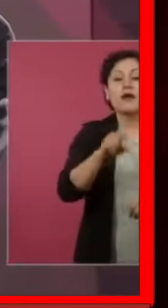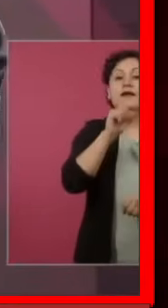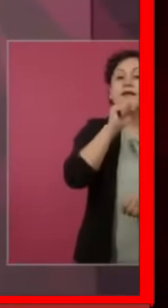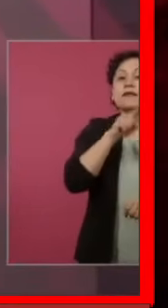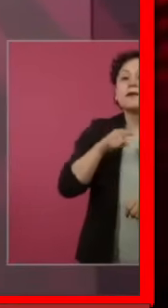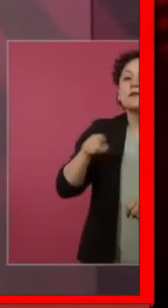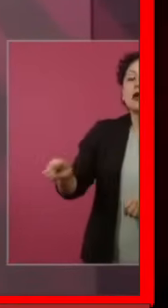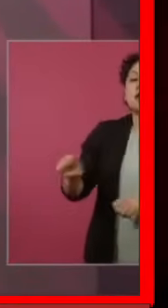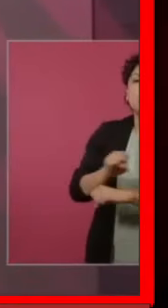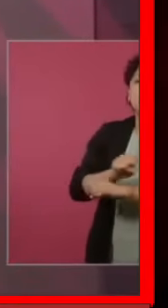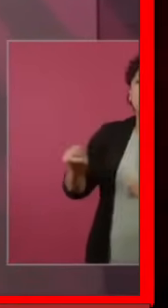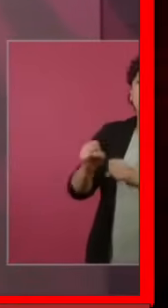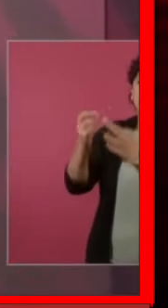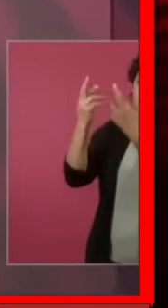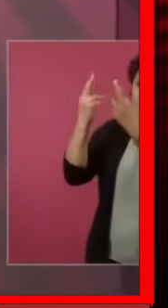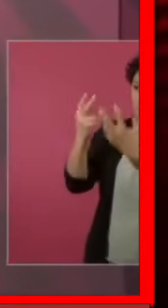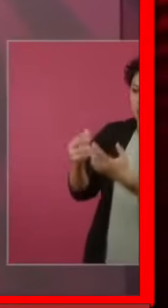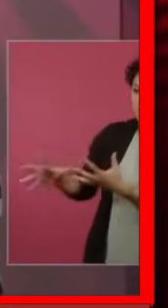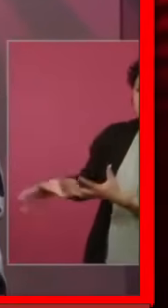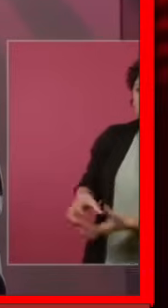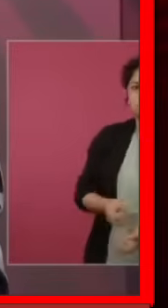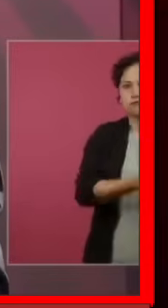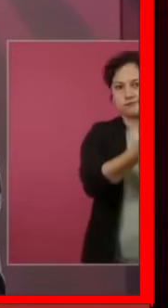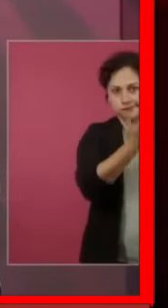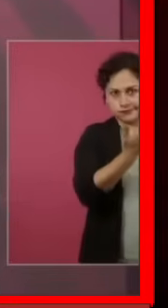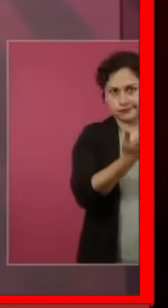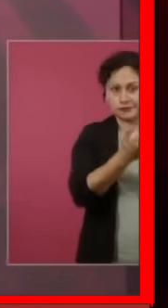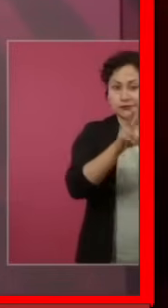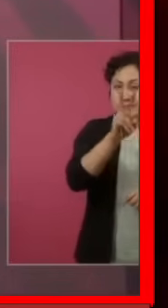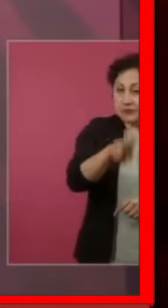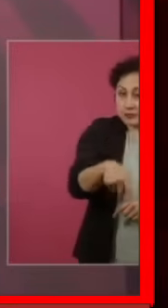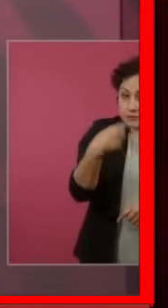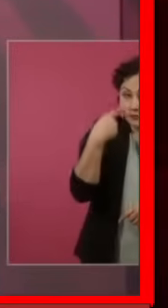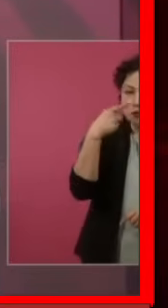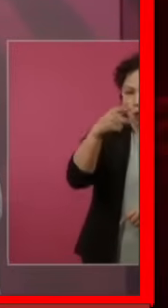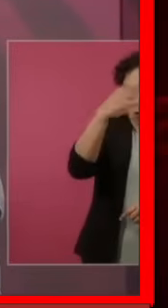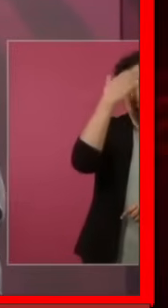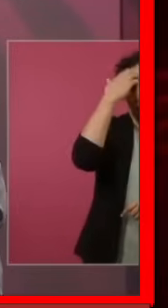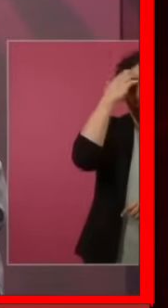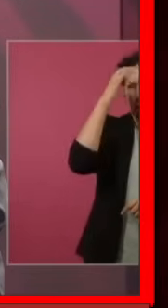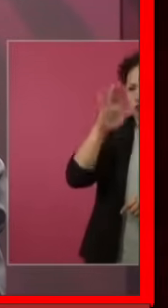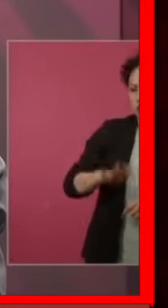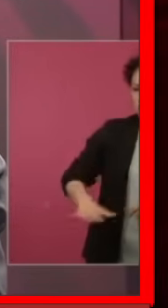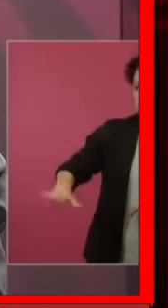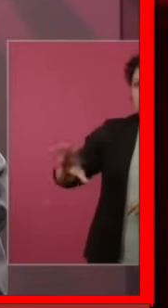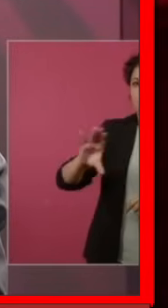Estamos hablando de una de las zonas más bellas del mundo.